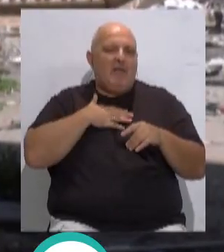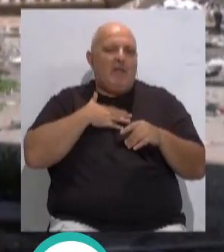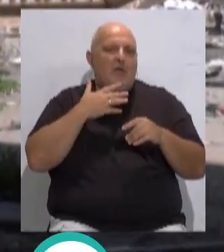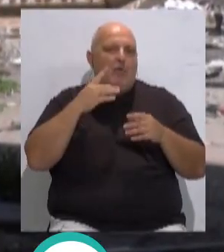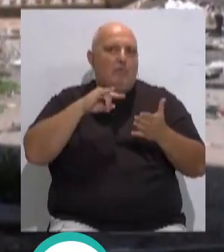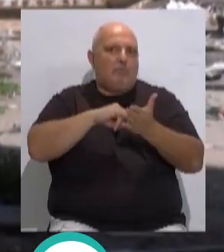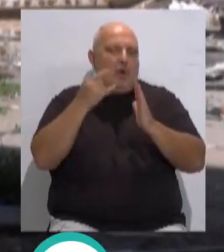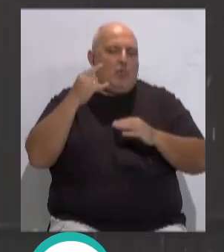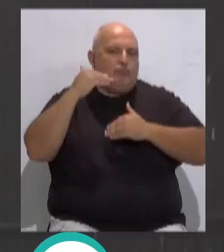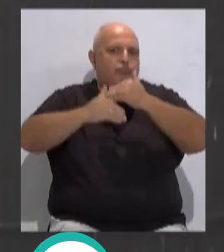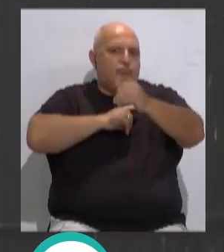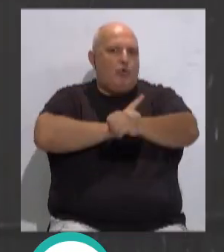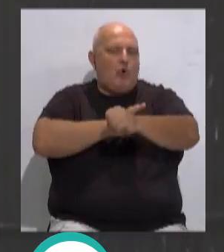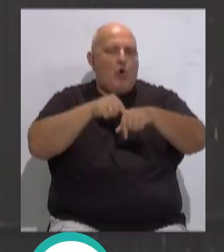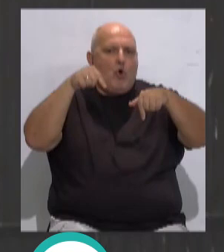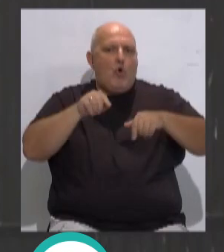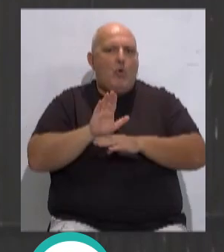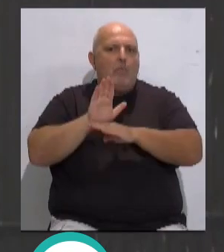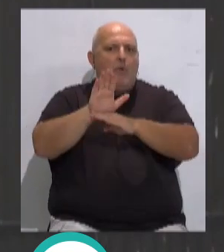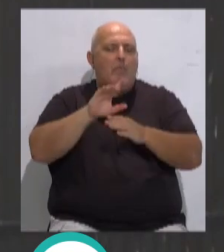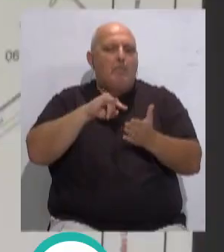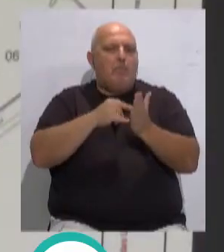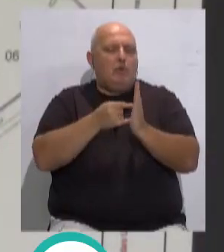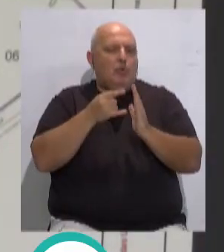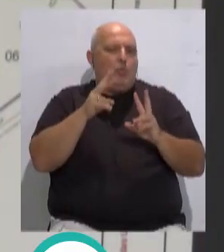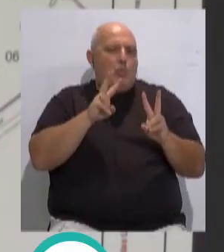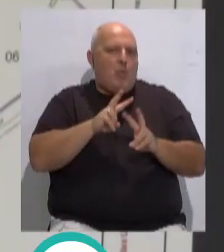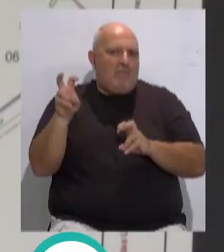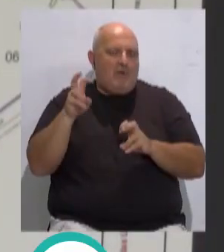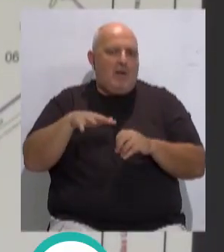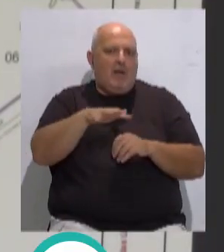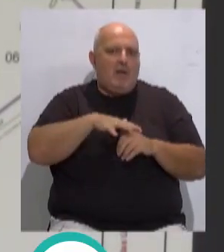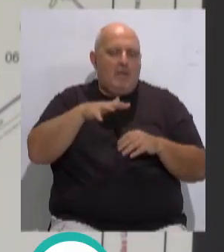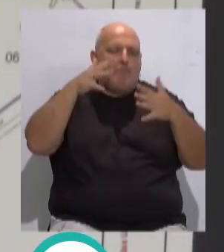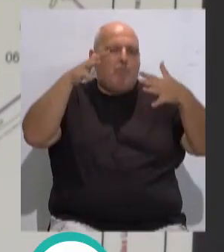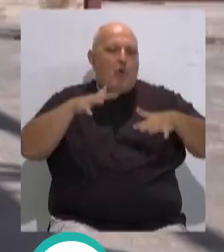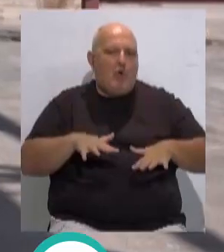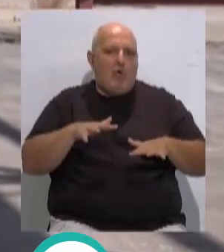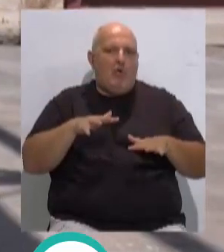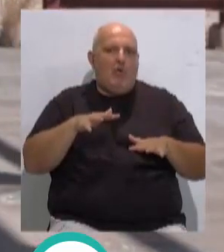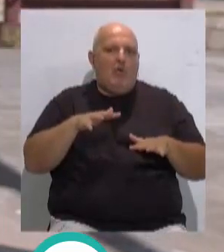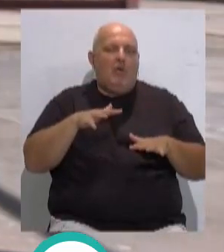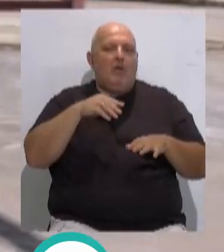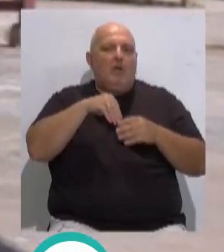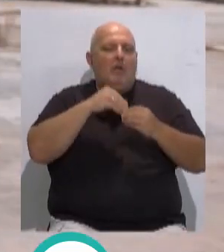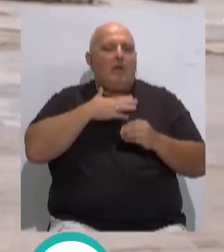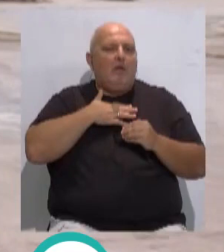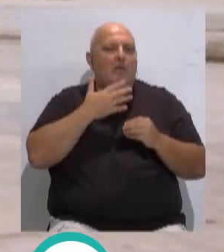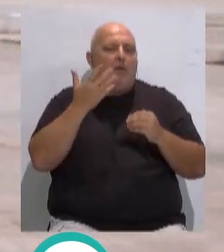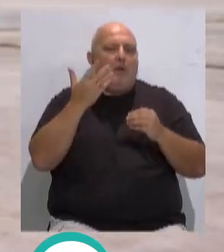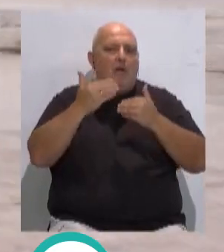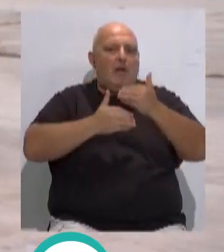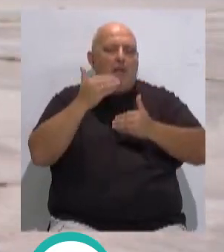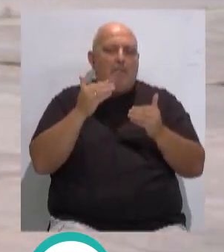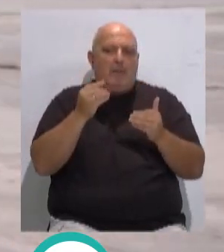complejo tecnológico deportivo ha presentado hoy su proyecto para el acondicionamiento de espacios y la demolición de naves. Una operación que